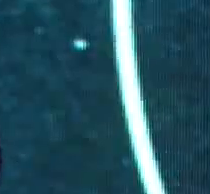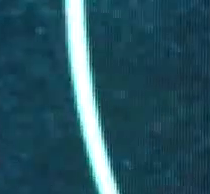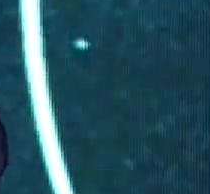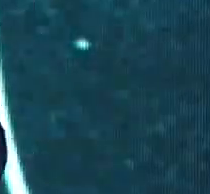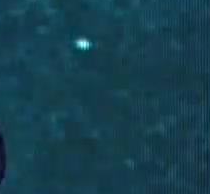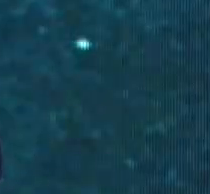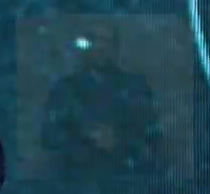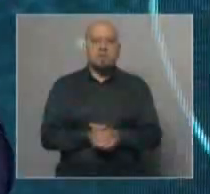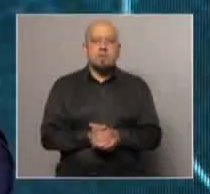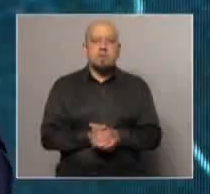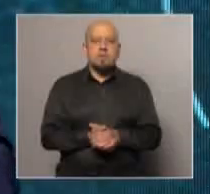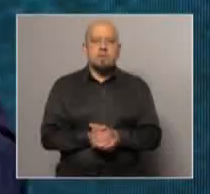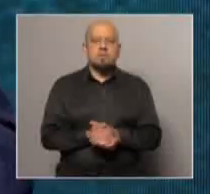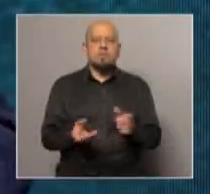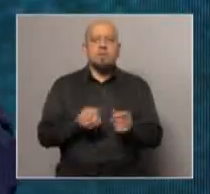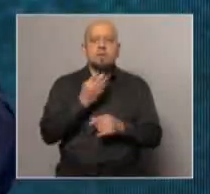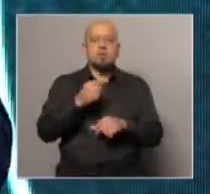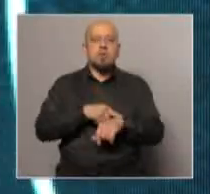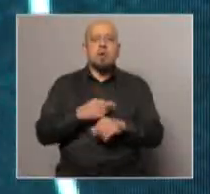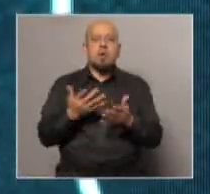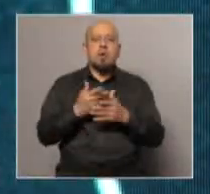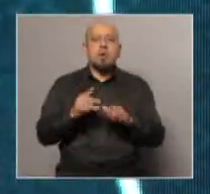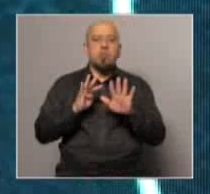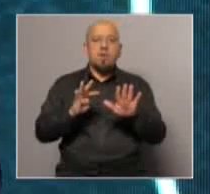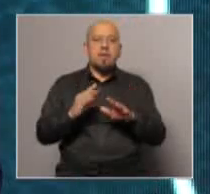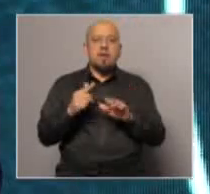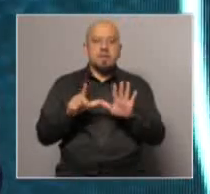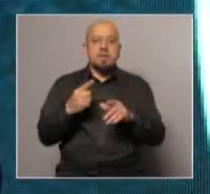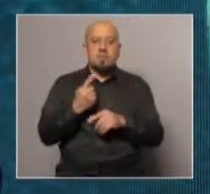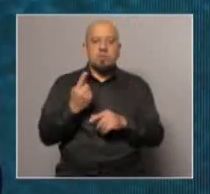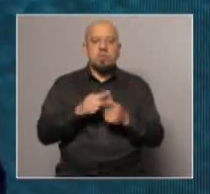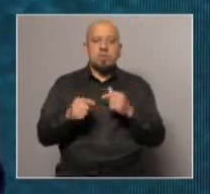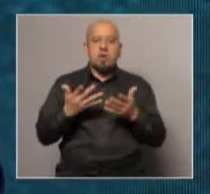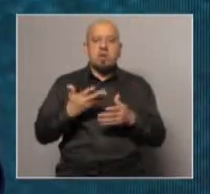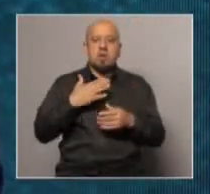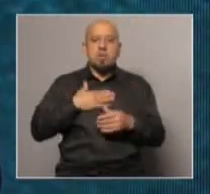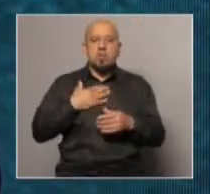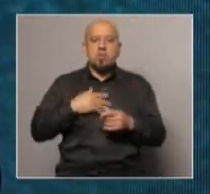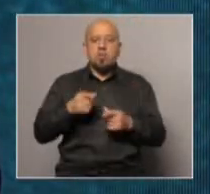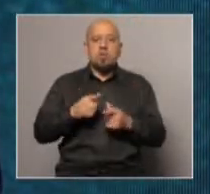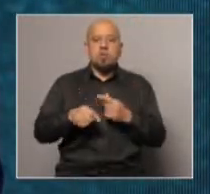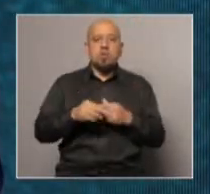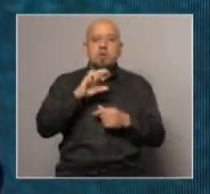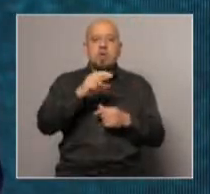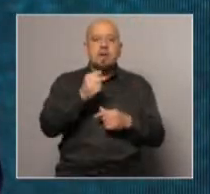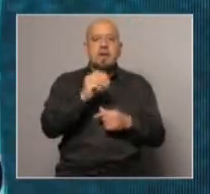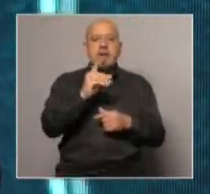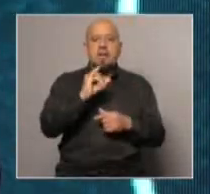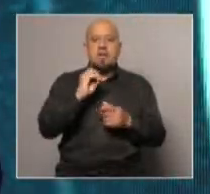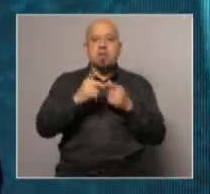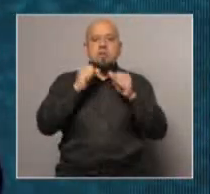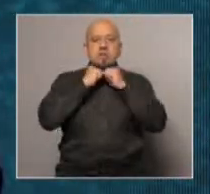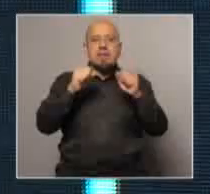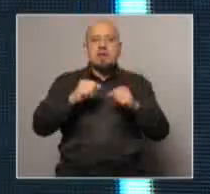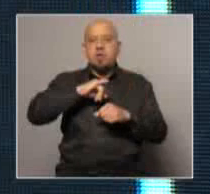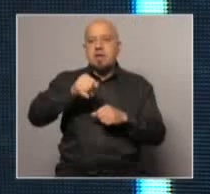Buenas noches, bienvenidos a La Letra Chica. Son las 9:07 y tenemos el gusto de que nos acompañe Daniel Radío, el secretario de la